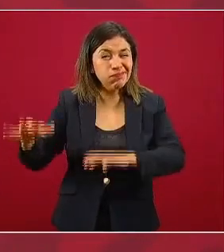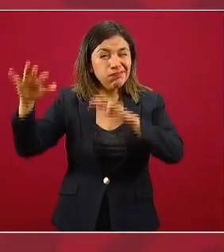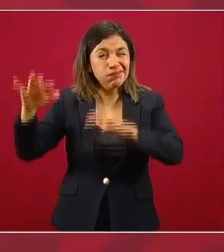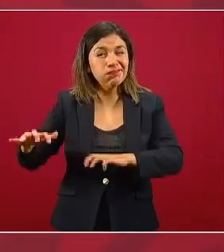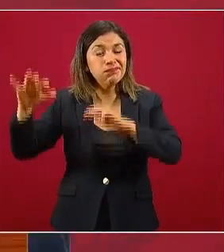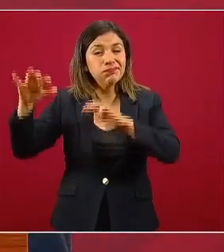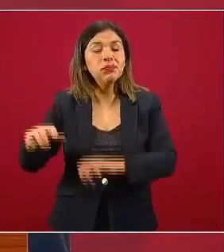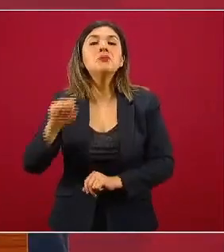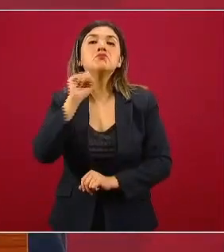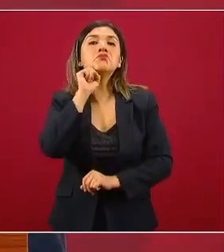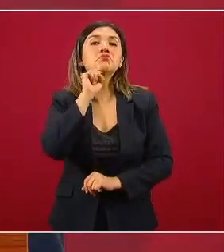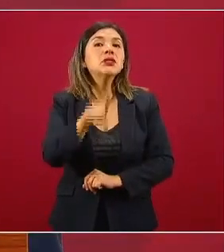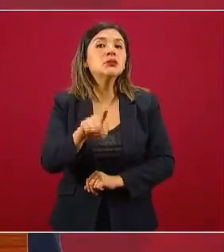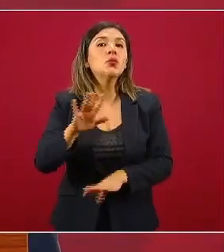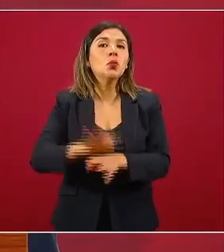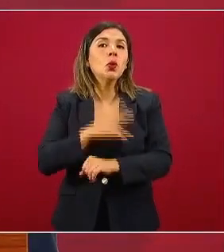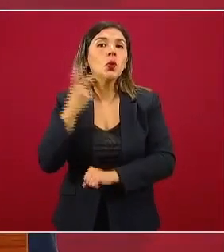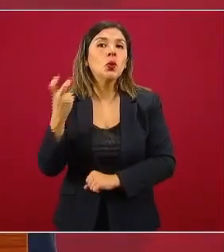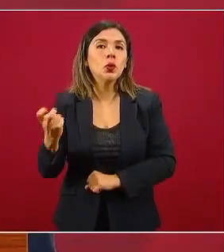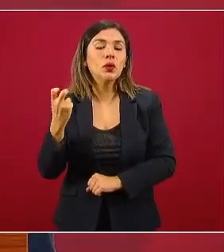tuvieron que ver con eso,